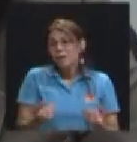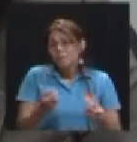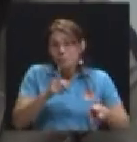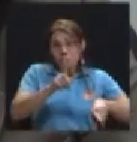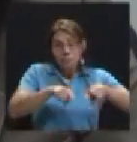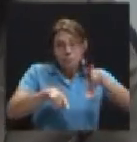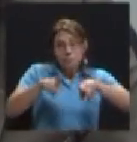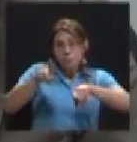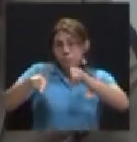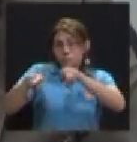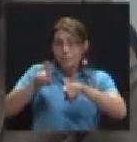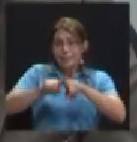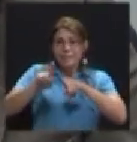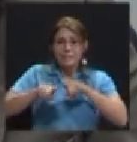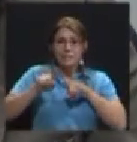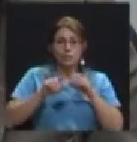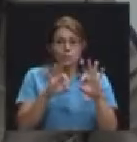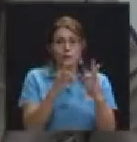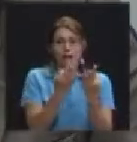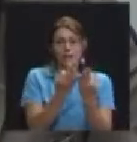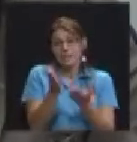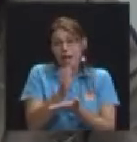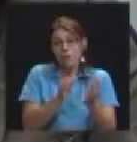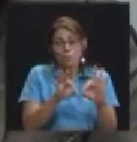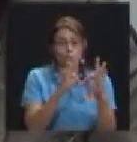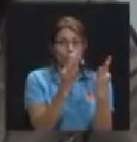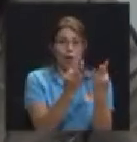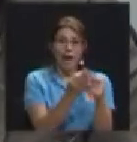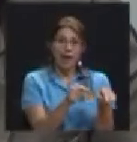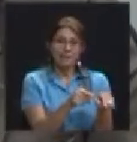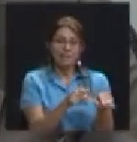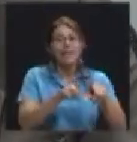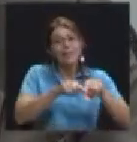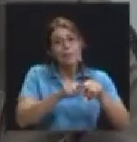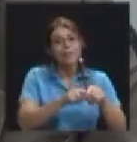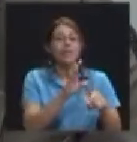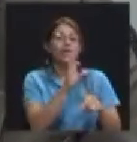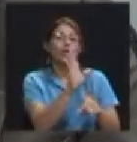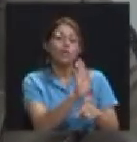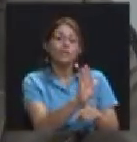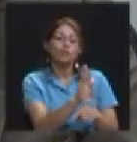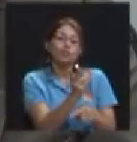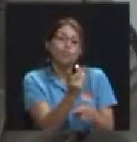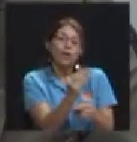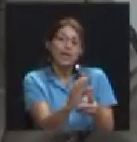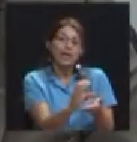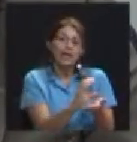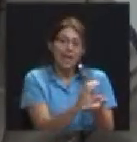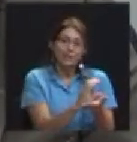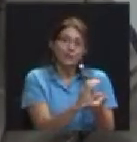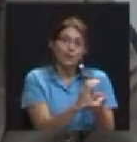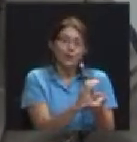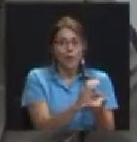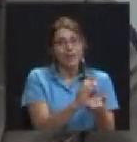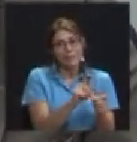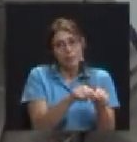diversidad también entre los distintos hogares. Hay hogares, muchas veces dependiendo del ingreso, el consumo varía mucho.